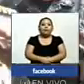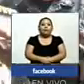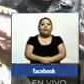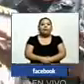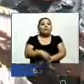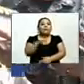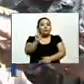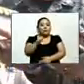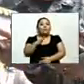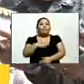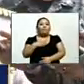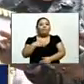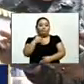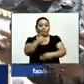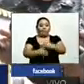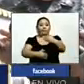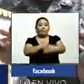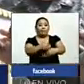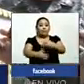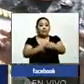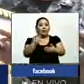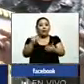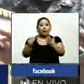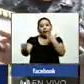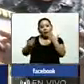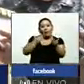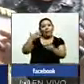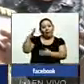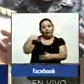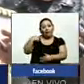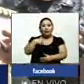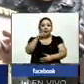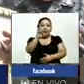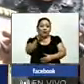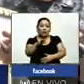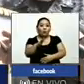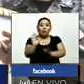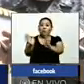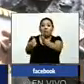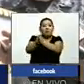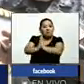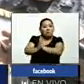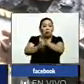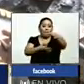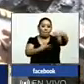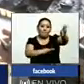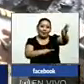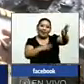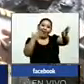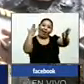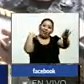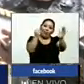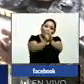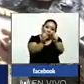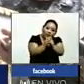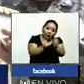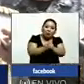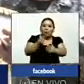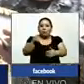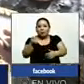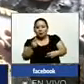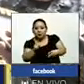Tenemos diferentes protocolos, ya he explicado en algunas ocasiones que solicitamos antecedentes penales, antecedentes